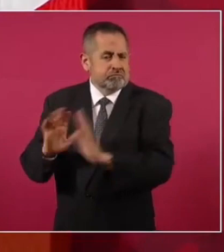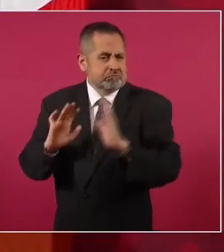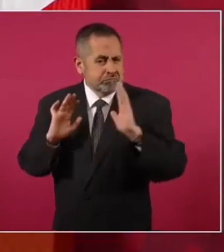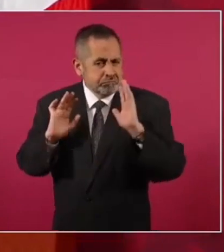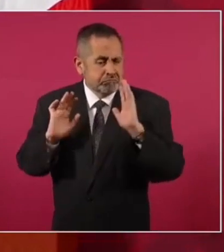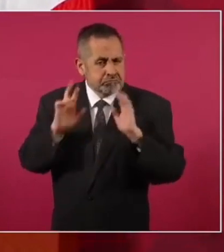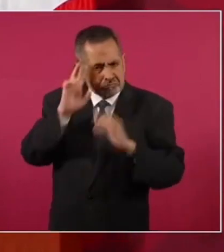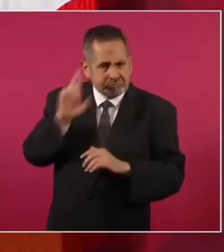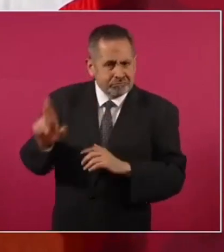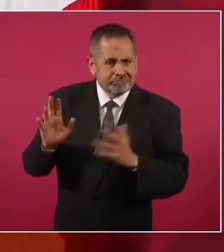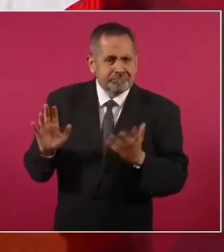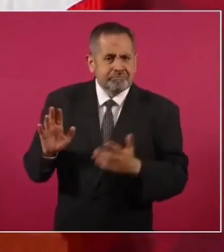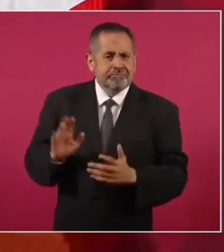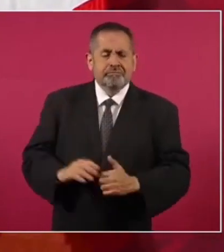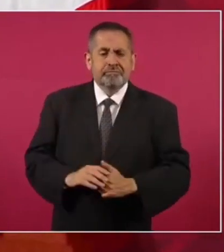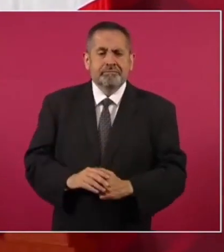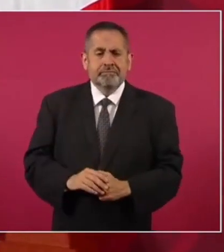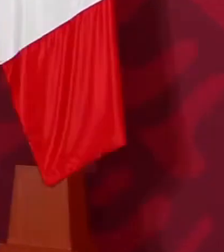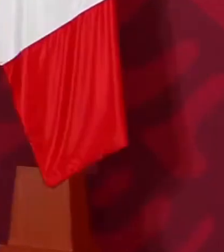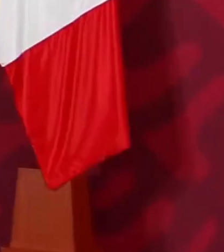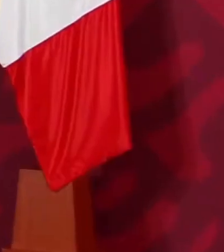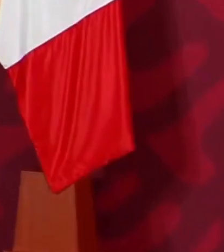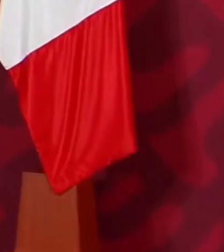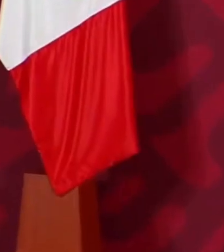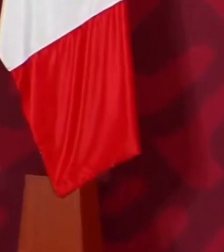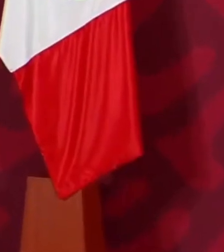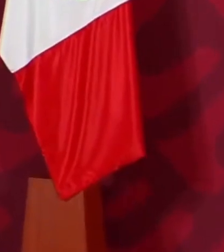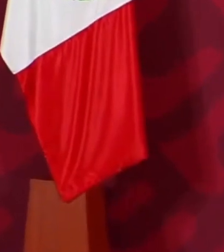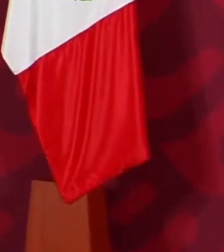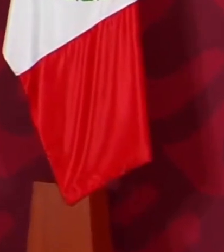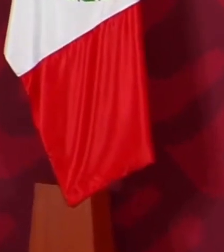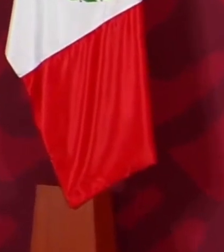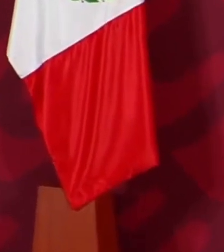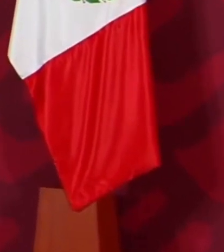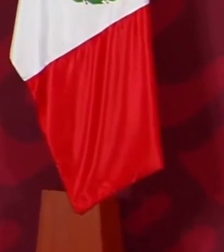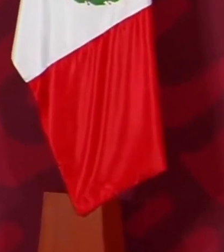de acuerdo a sus